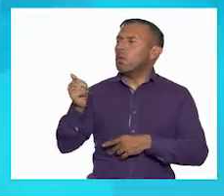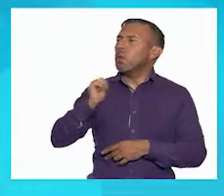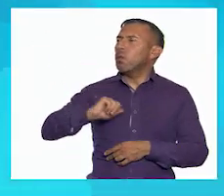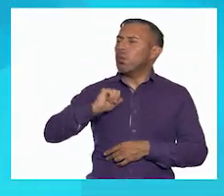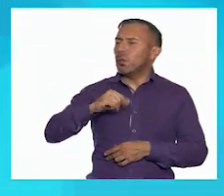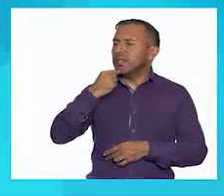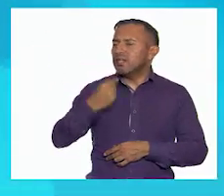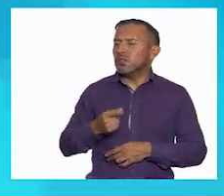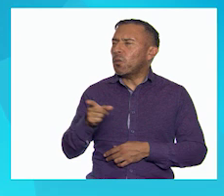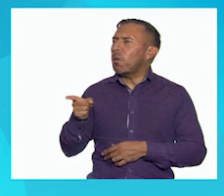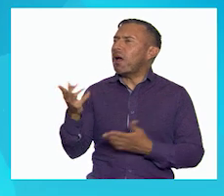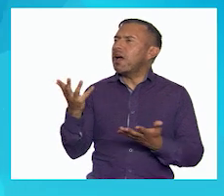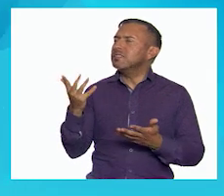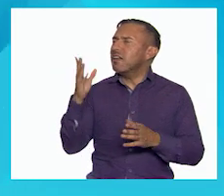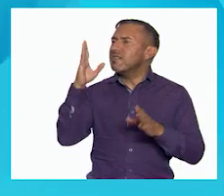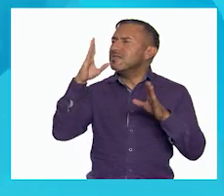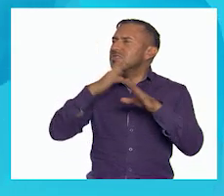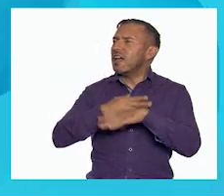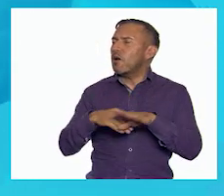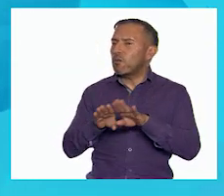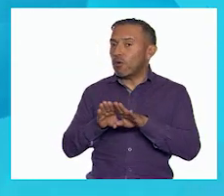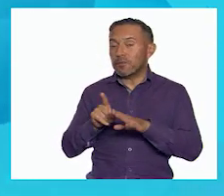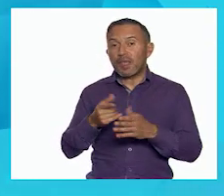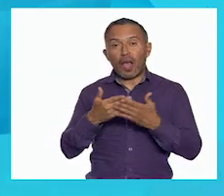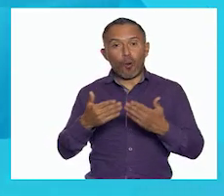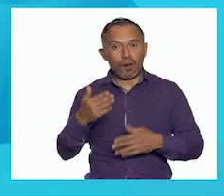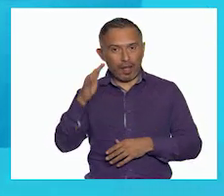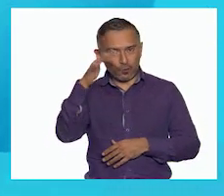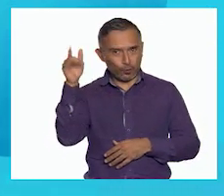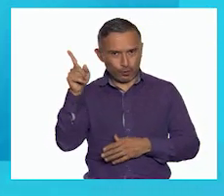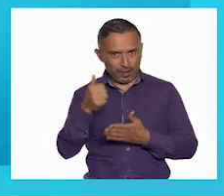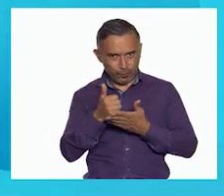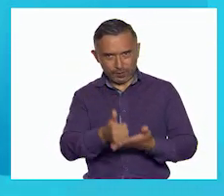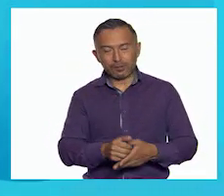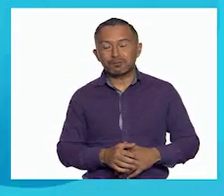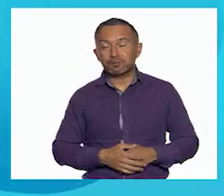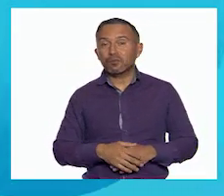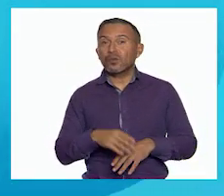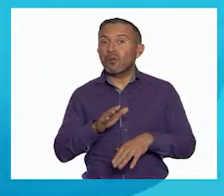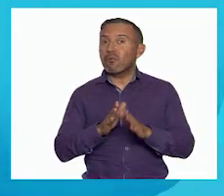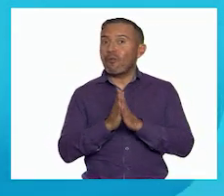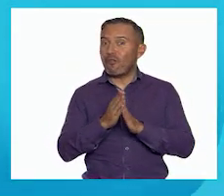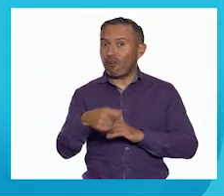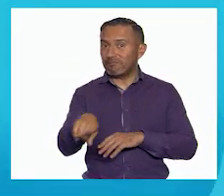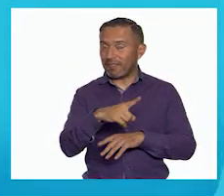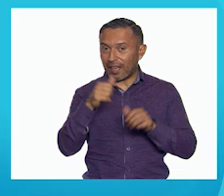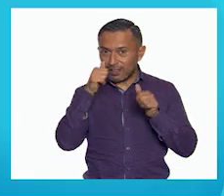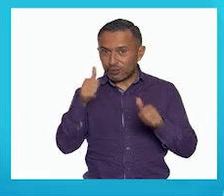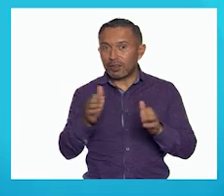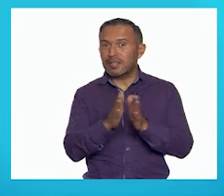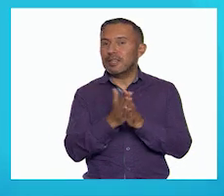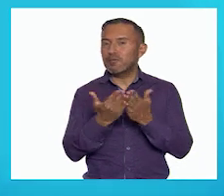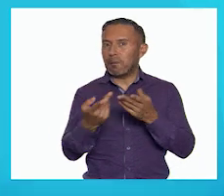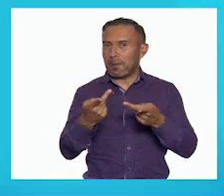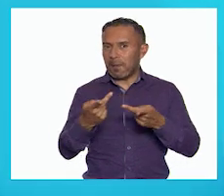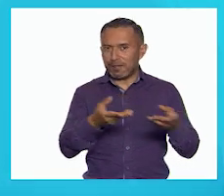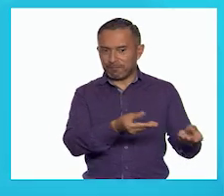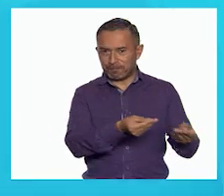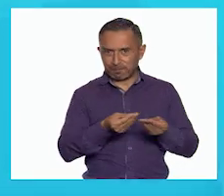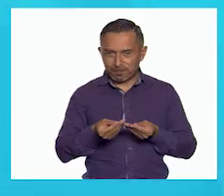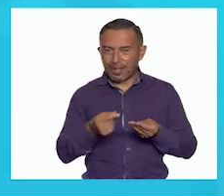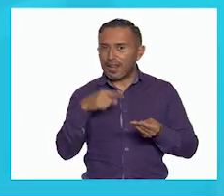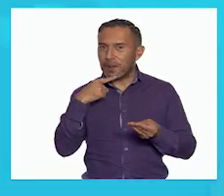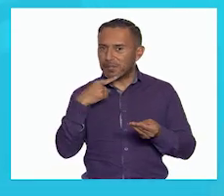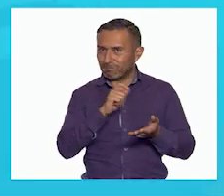niño. Los adultos nos van a ayudar el día de hoy, así es que pongan mucha atención, preparen su libro, preparen su lápiz, porque hoy vamos a